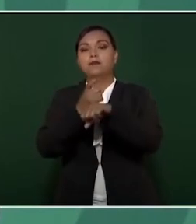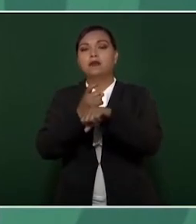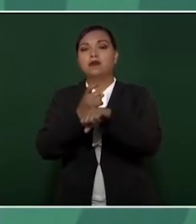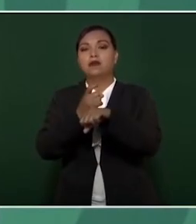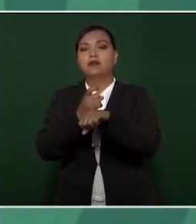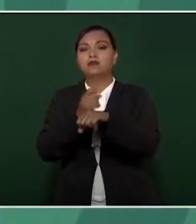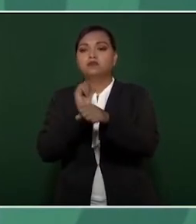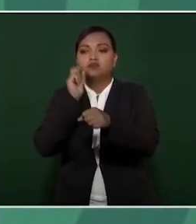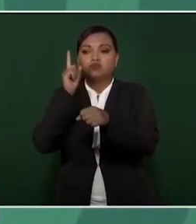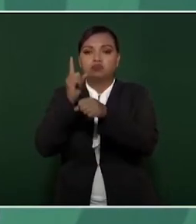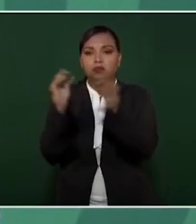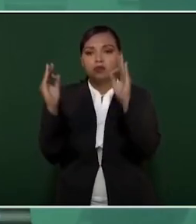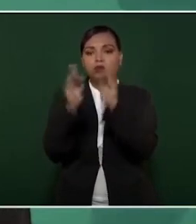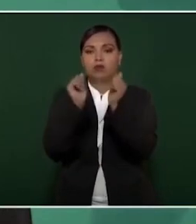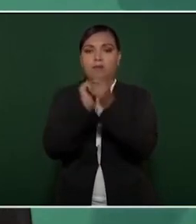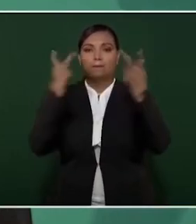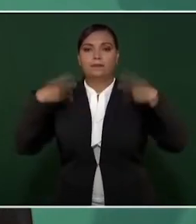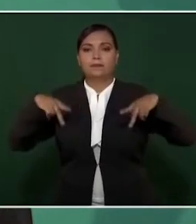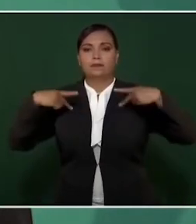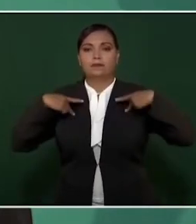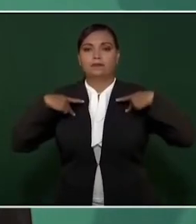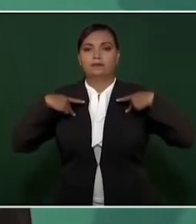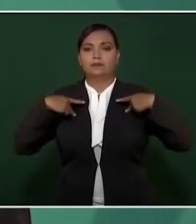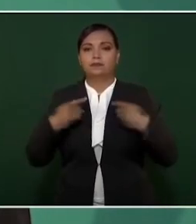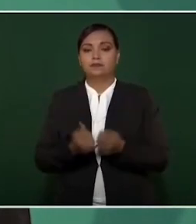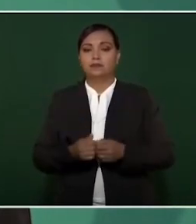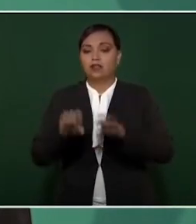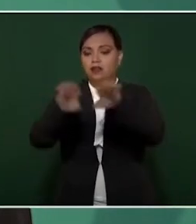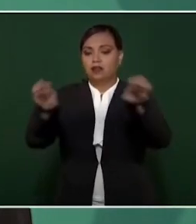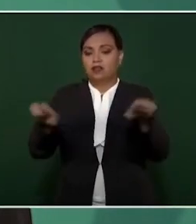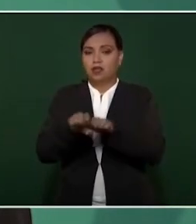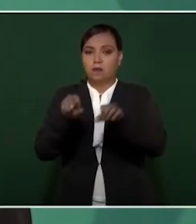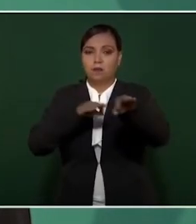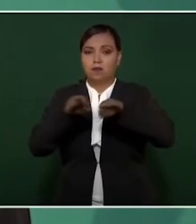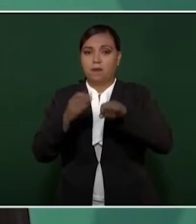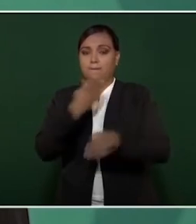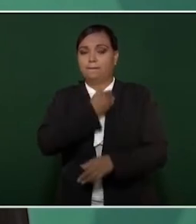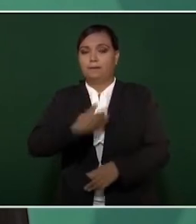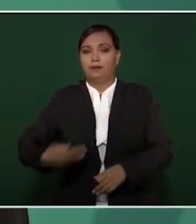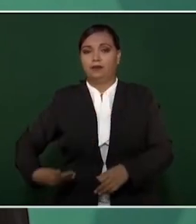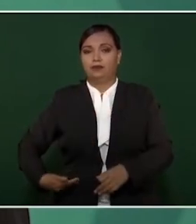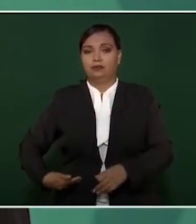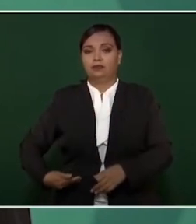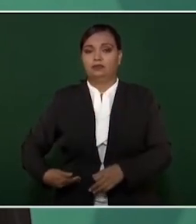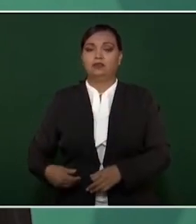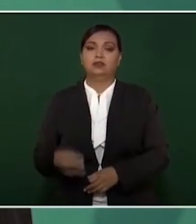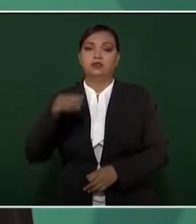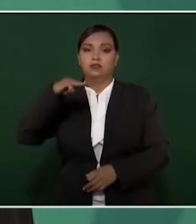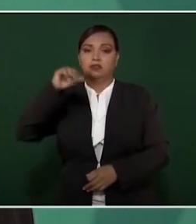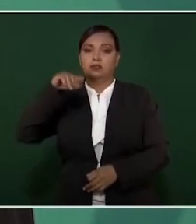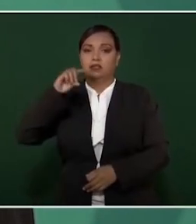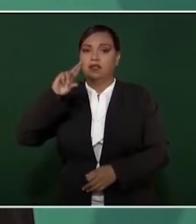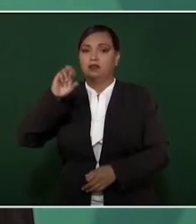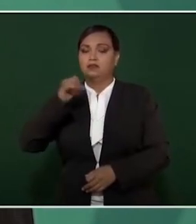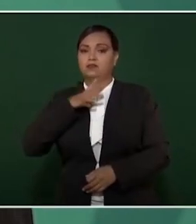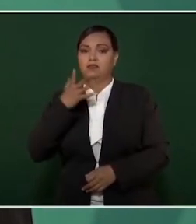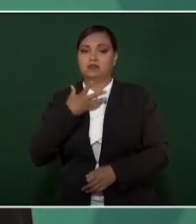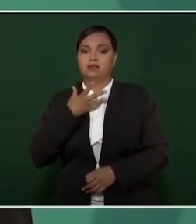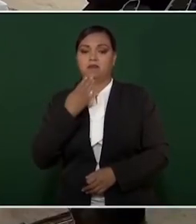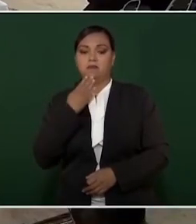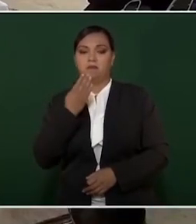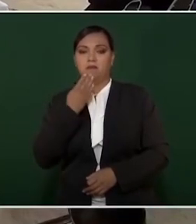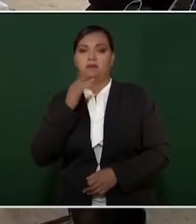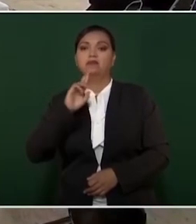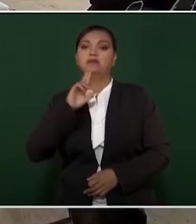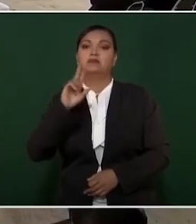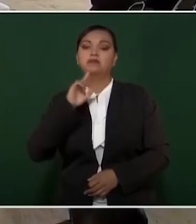contactos con las y los colaboradores del gabinete del presidente Andrés Manuel López Obrador han dado excelentes resultados